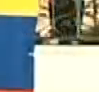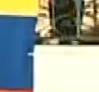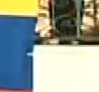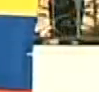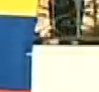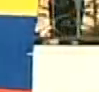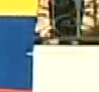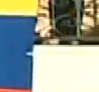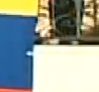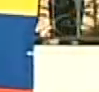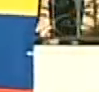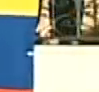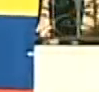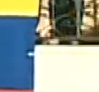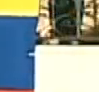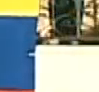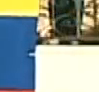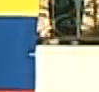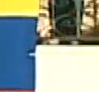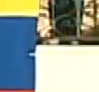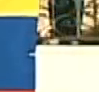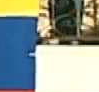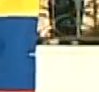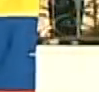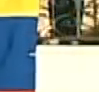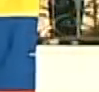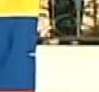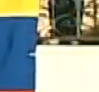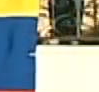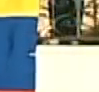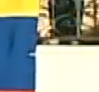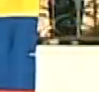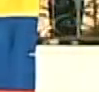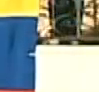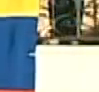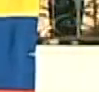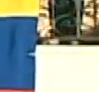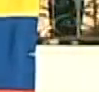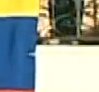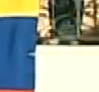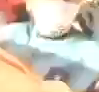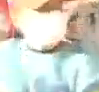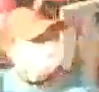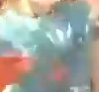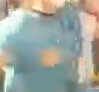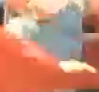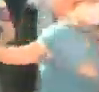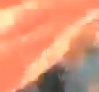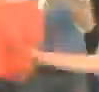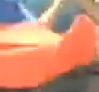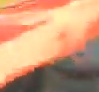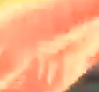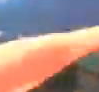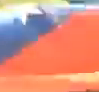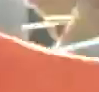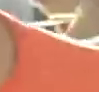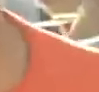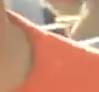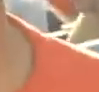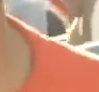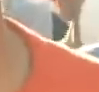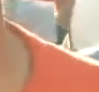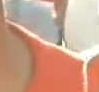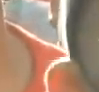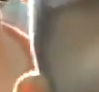bandera tricolor para darle la cara al mundo y decir, aquí estamos los bolivarianos. No han podido